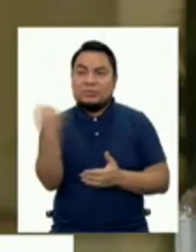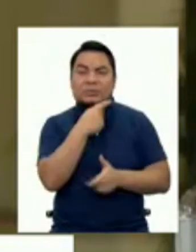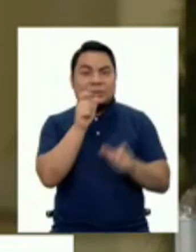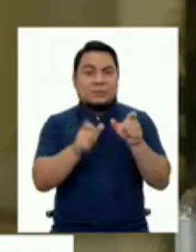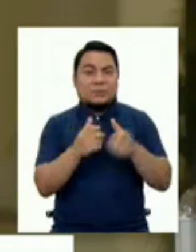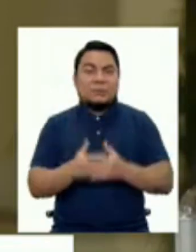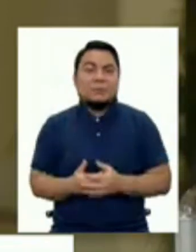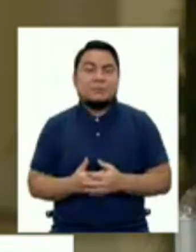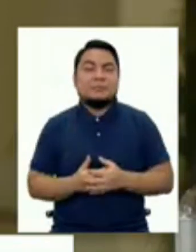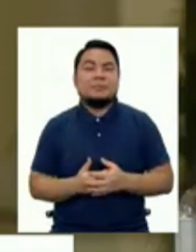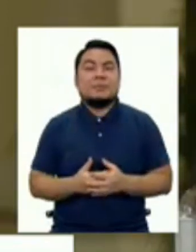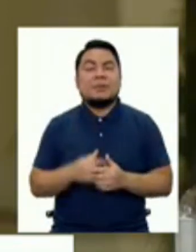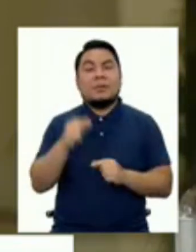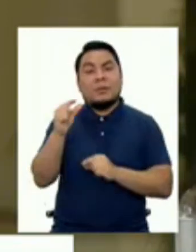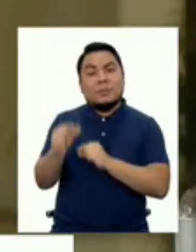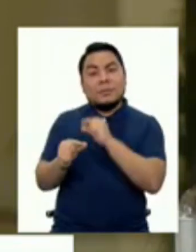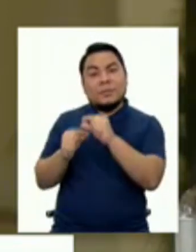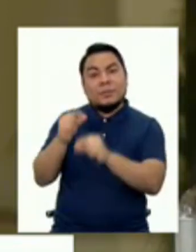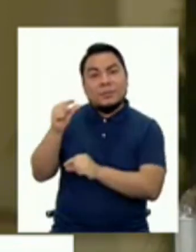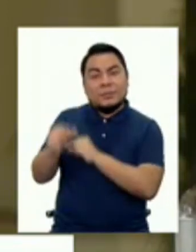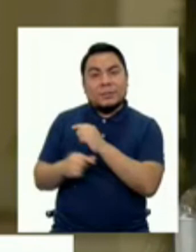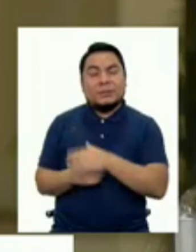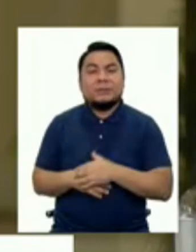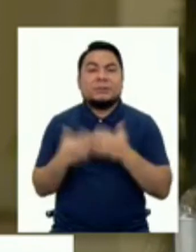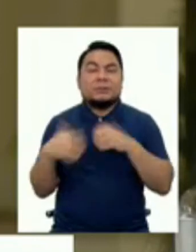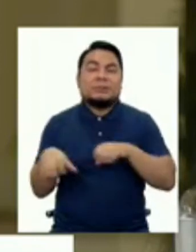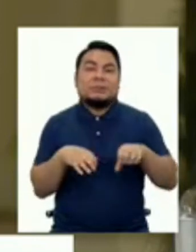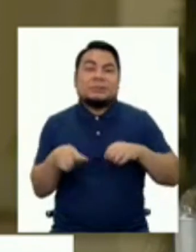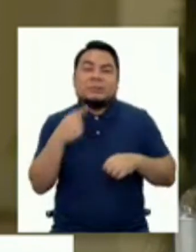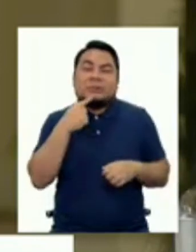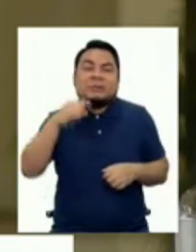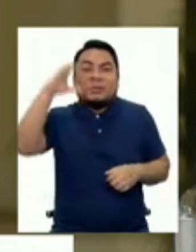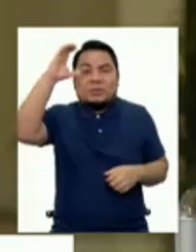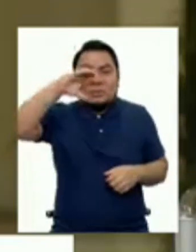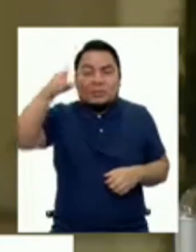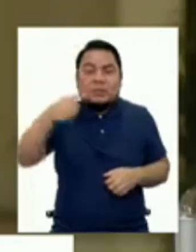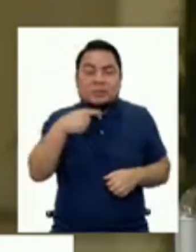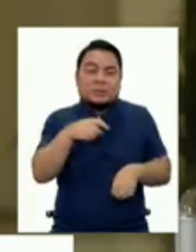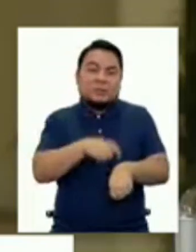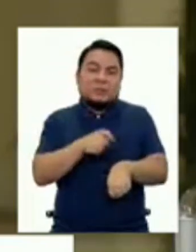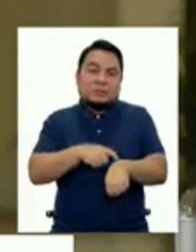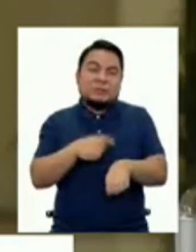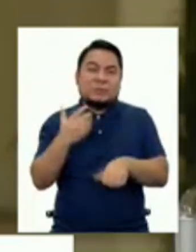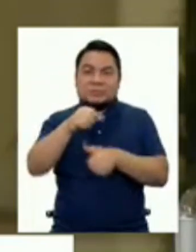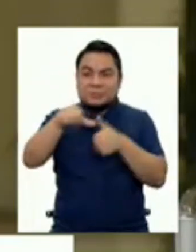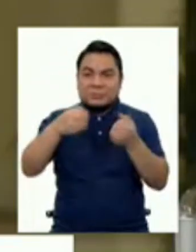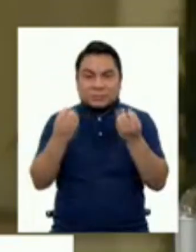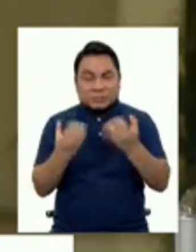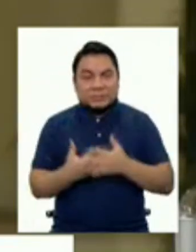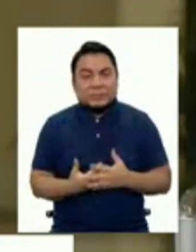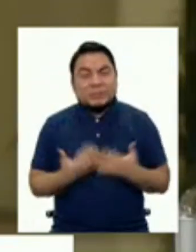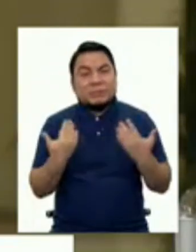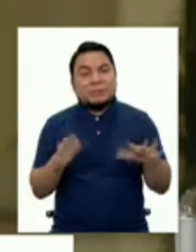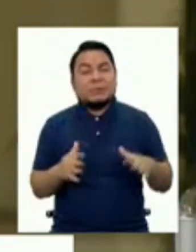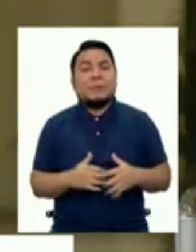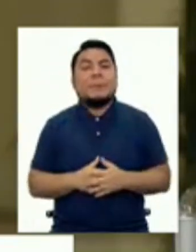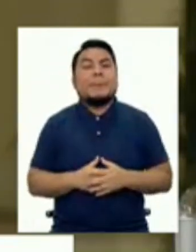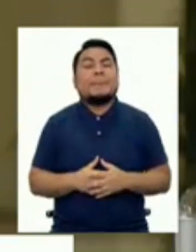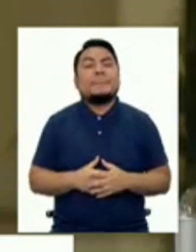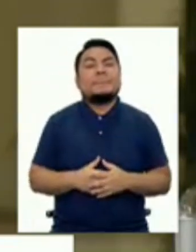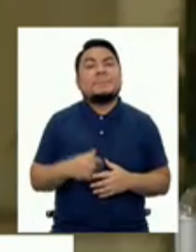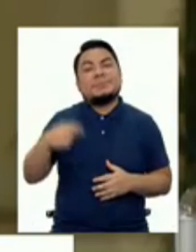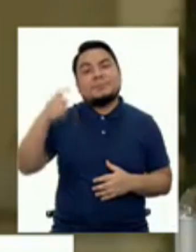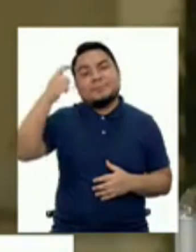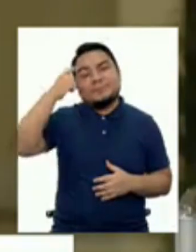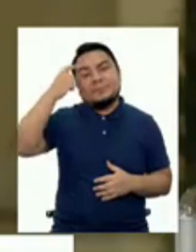nosotros. Poco a poco habíamos dejado el concepto del bien común y habíamos agarrado